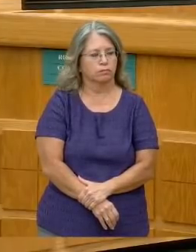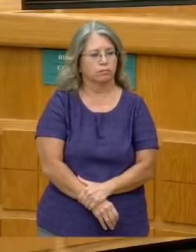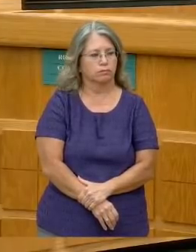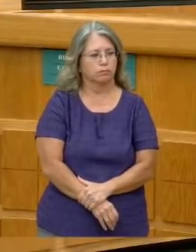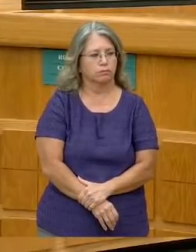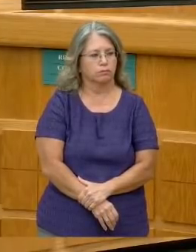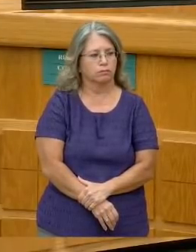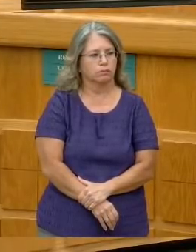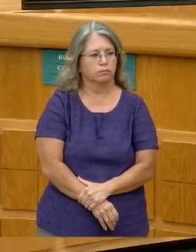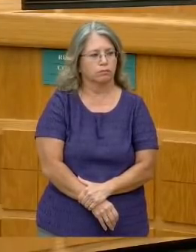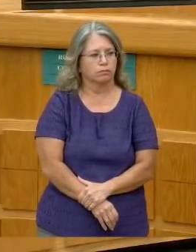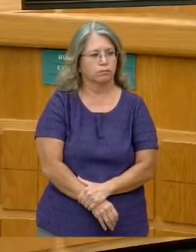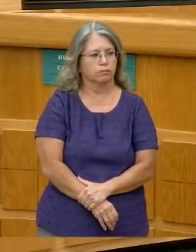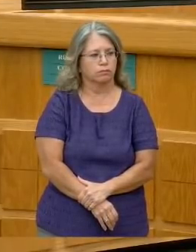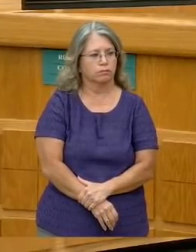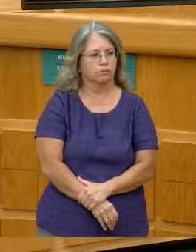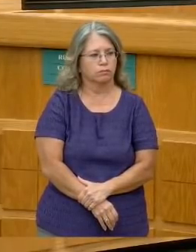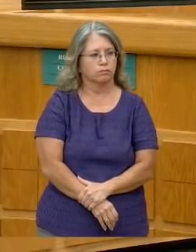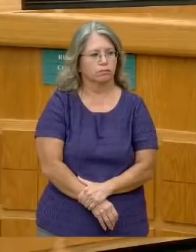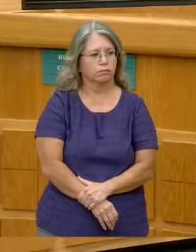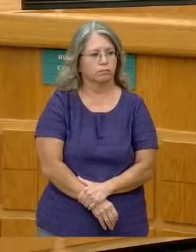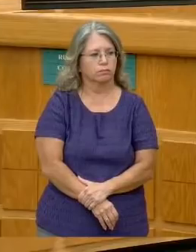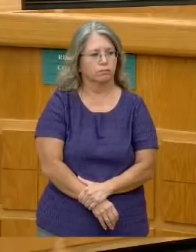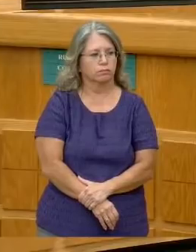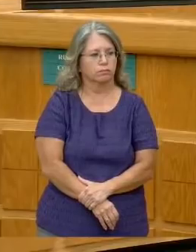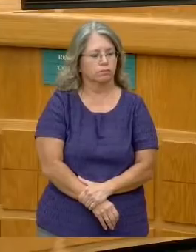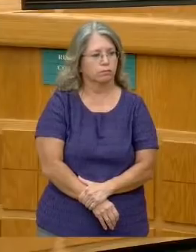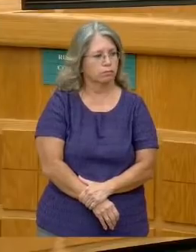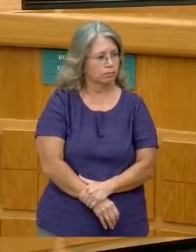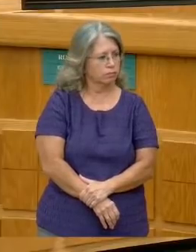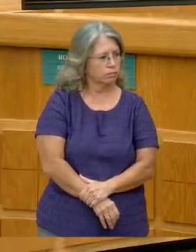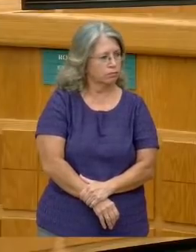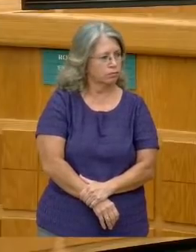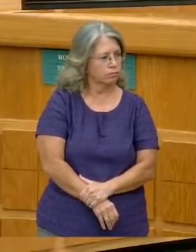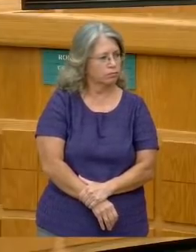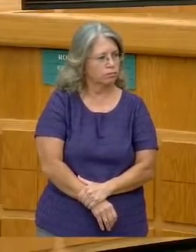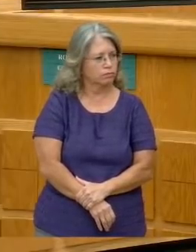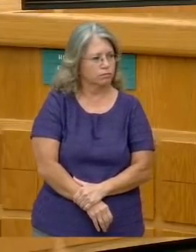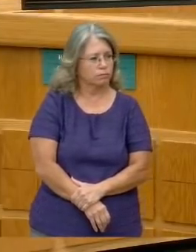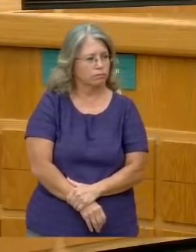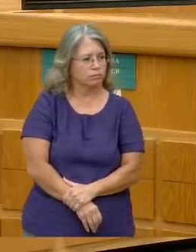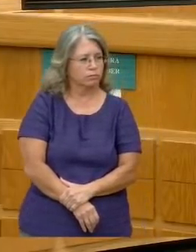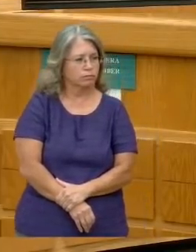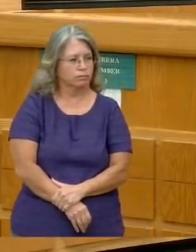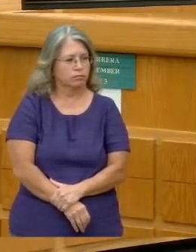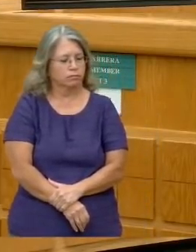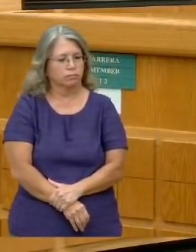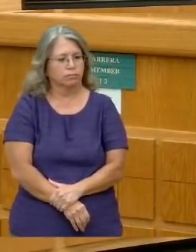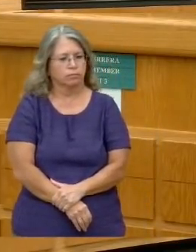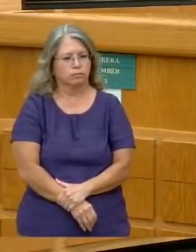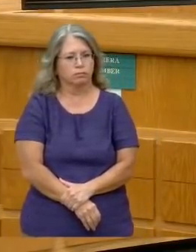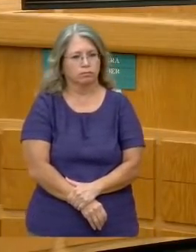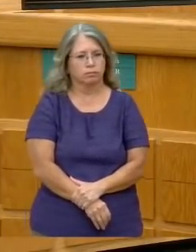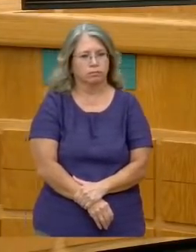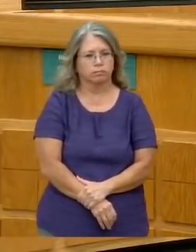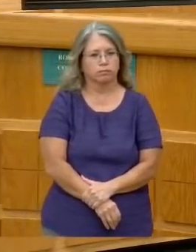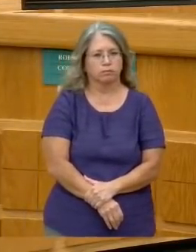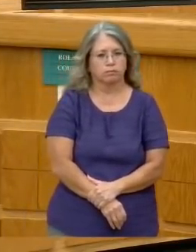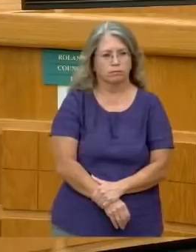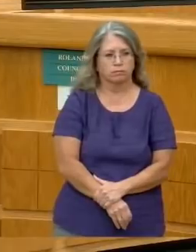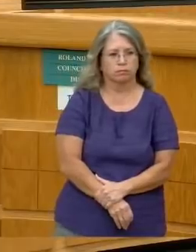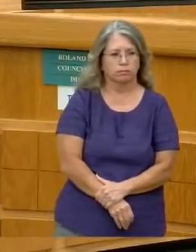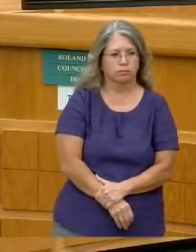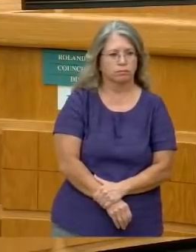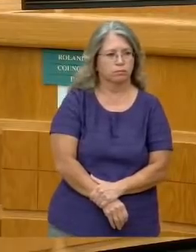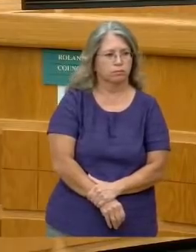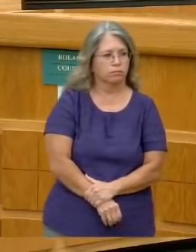www.cctexas.com/coronavirus o llámenos al 826-7200. Debido a un incremento en el número de casos positivos, esa información la hemos estado